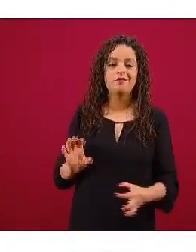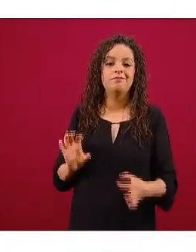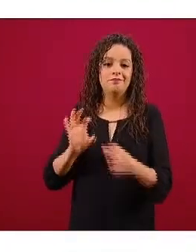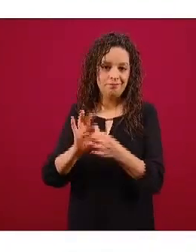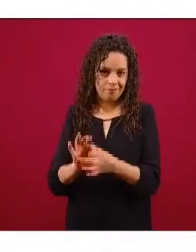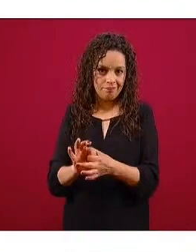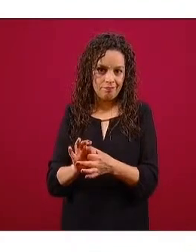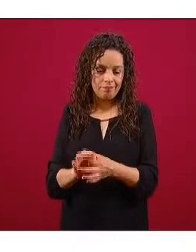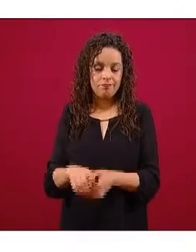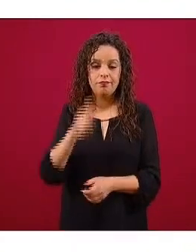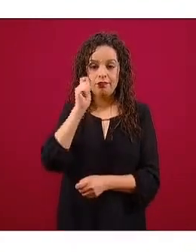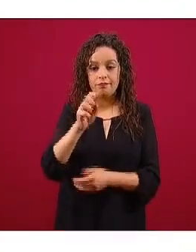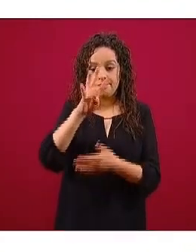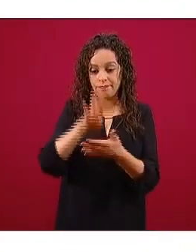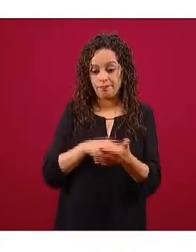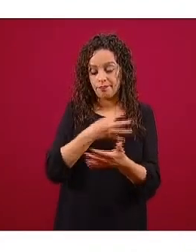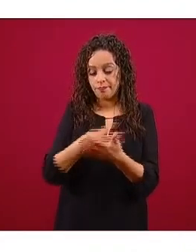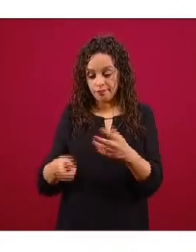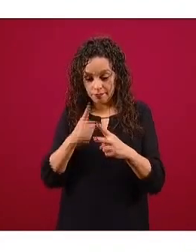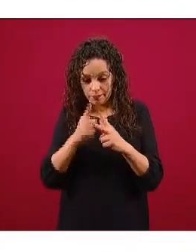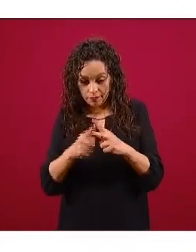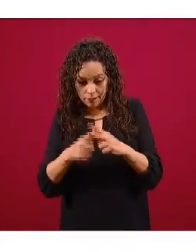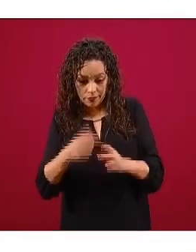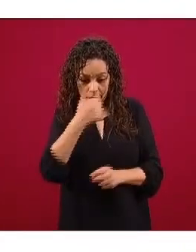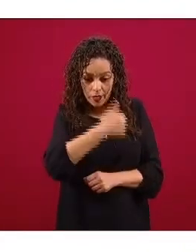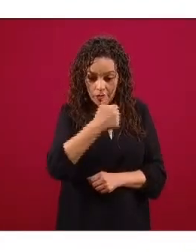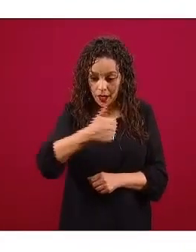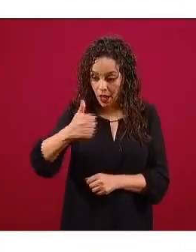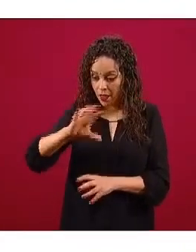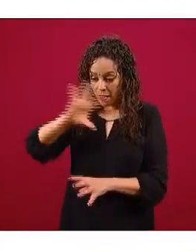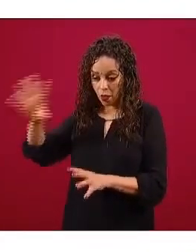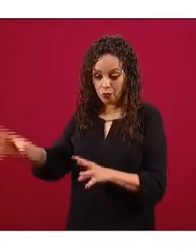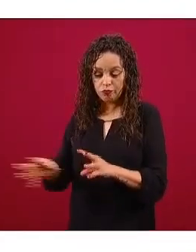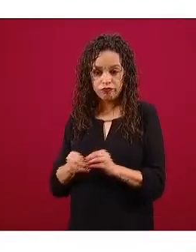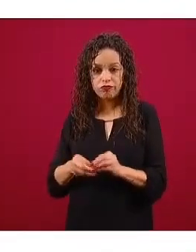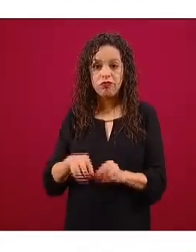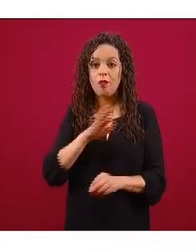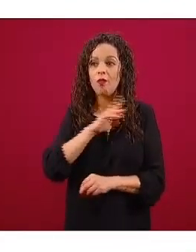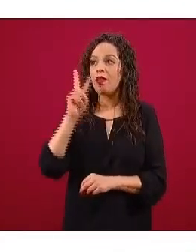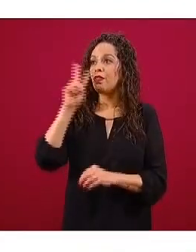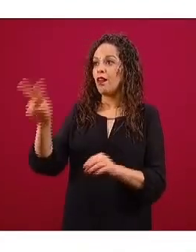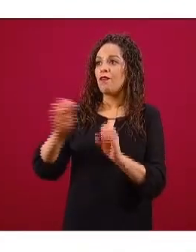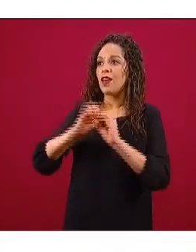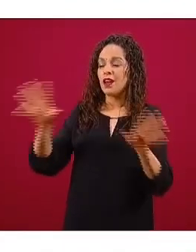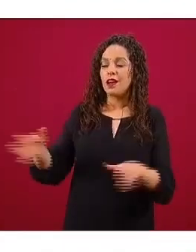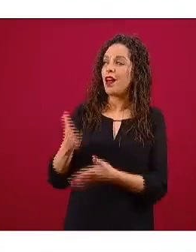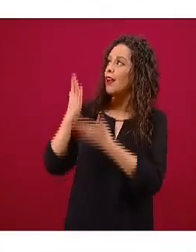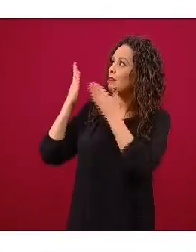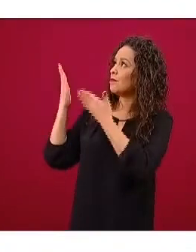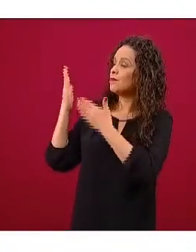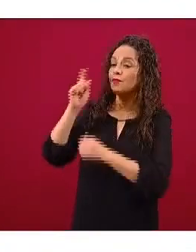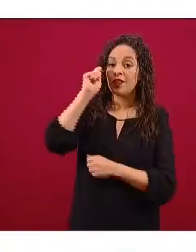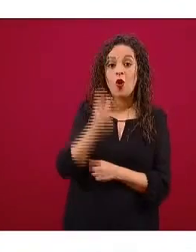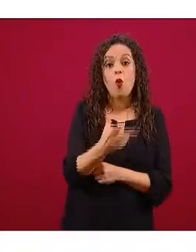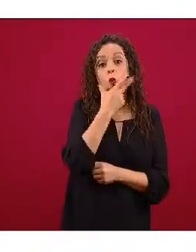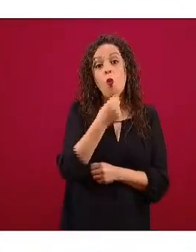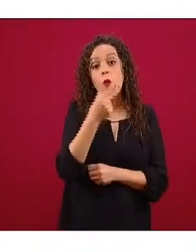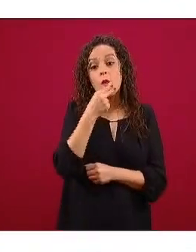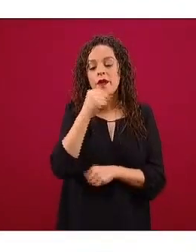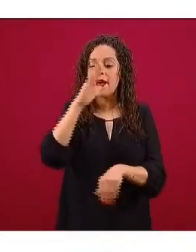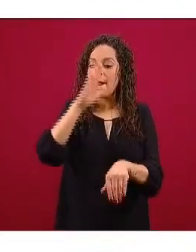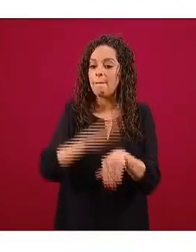la estadística de todos los casos, aquí nuevamente vuelven a ser los hombres los que tienen la mayor carga de defunciones, es decir,